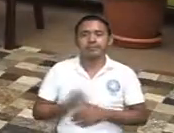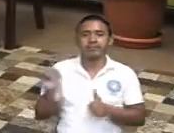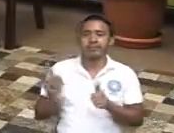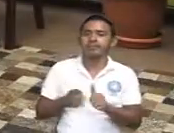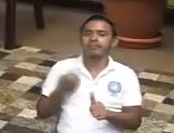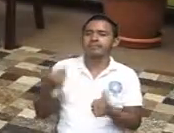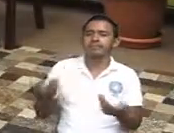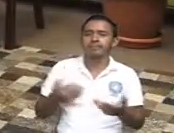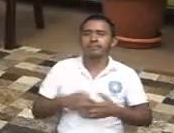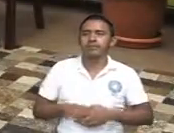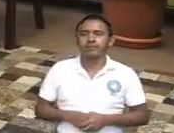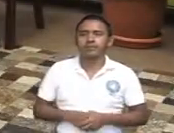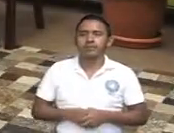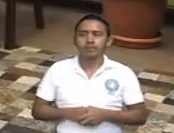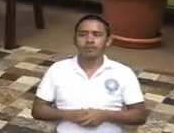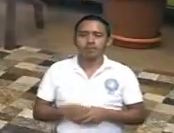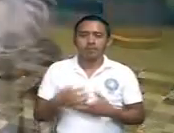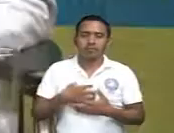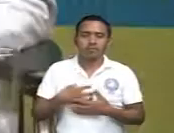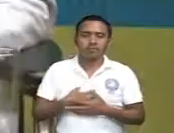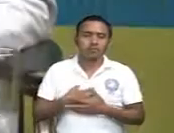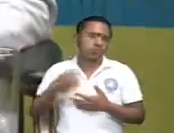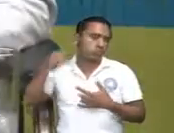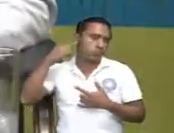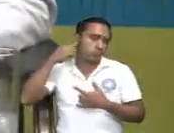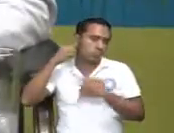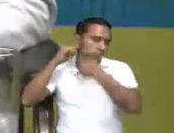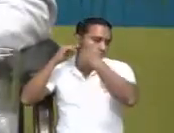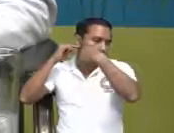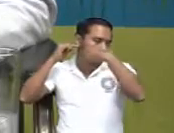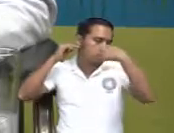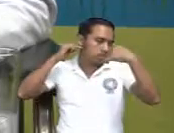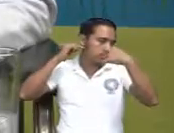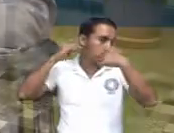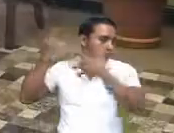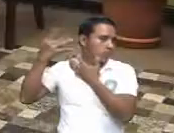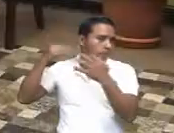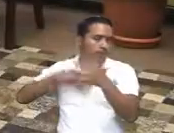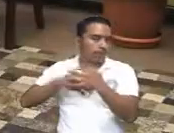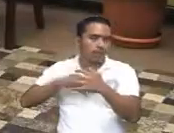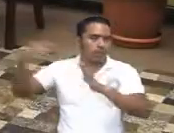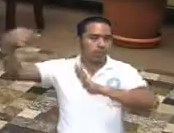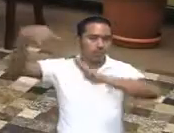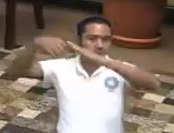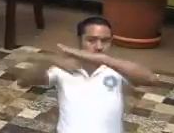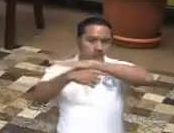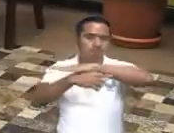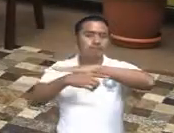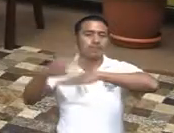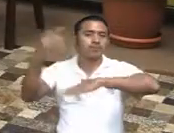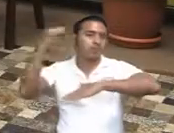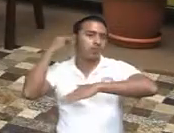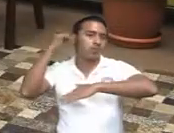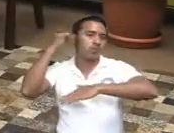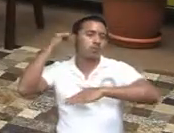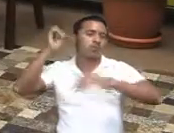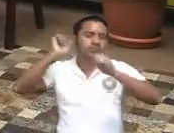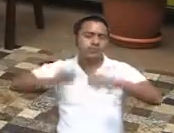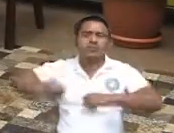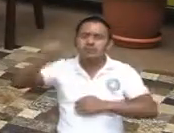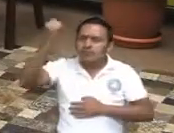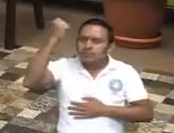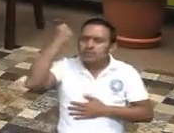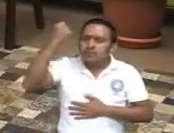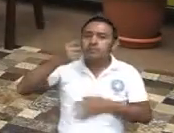díganos esa estructura cómo está compuesto a nuestro oído como en la anatomía de nuestro oído para que entendamos luego